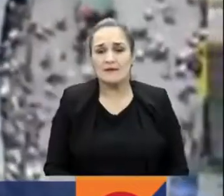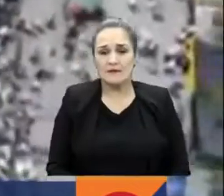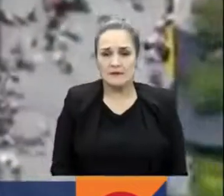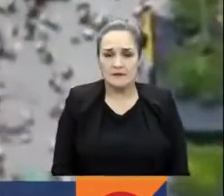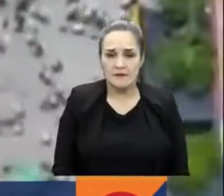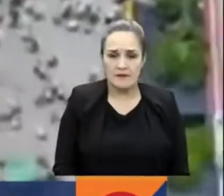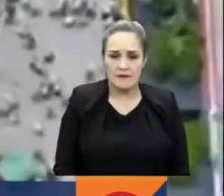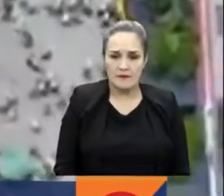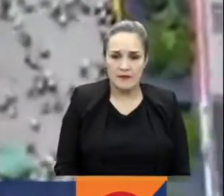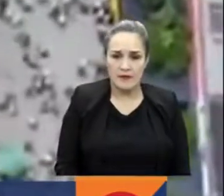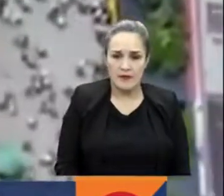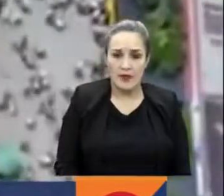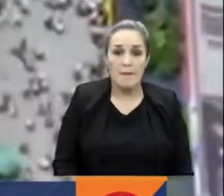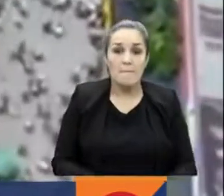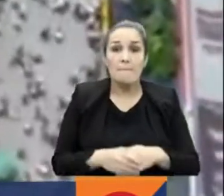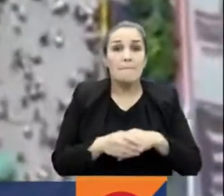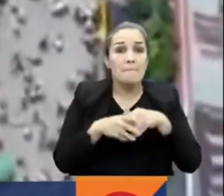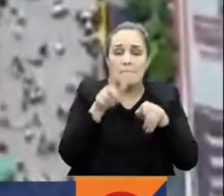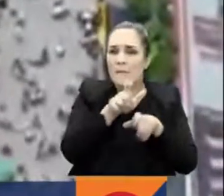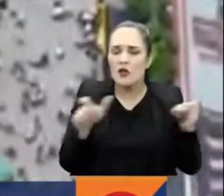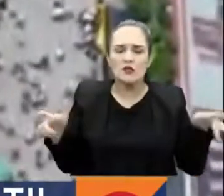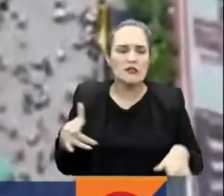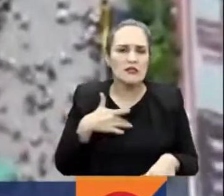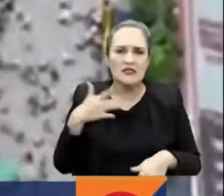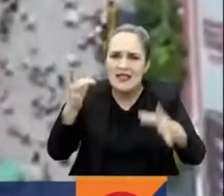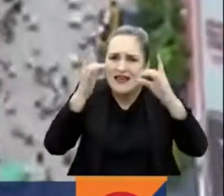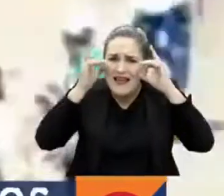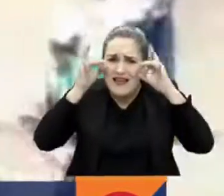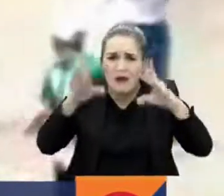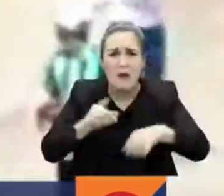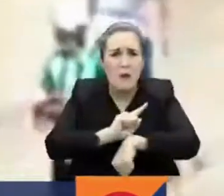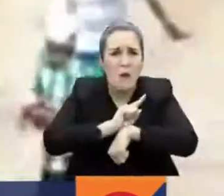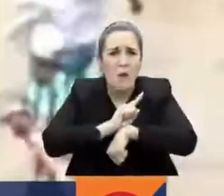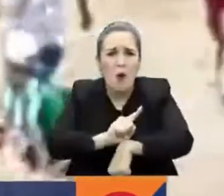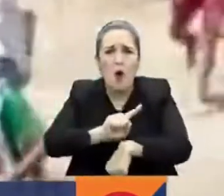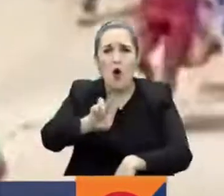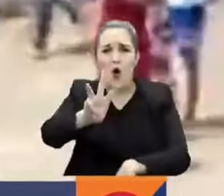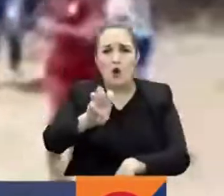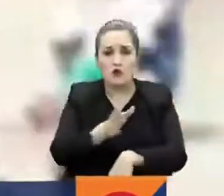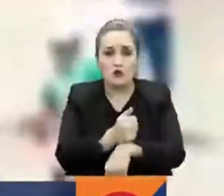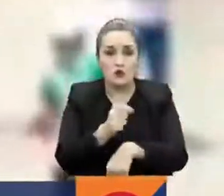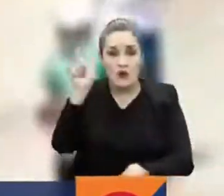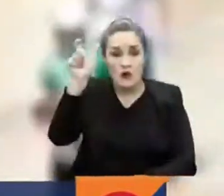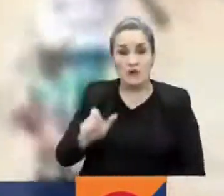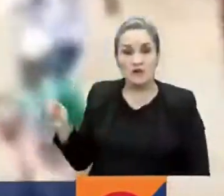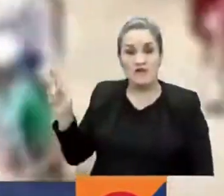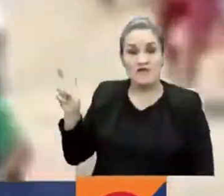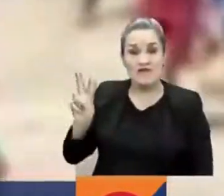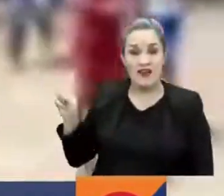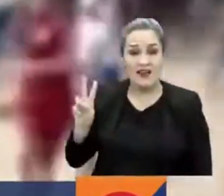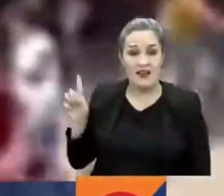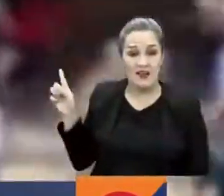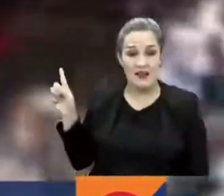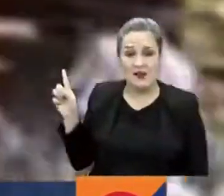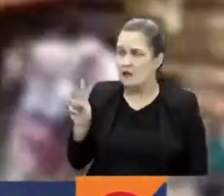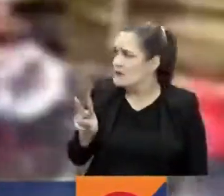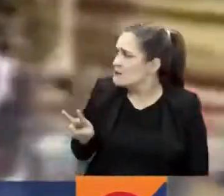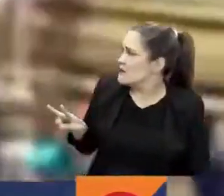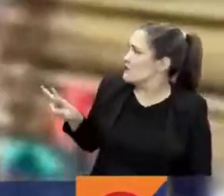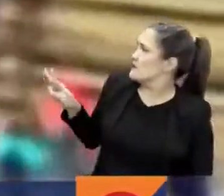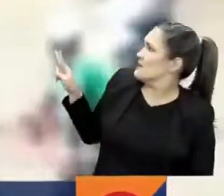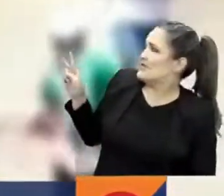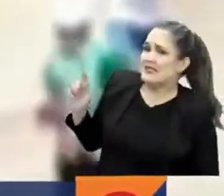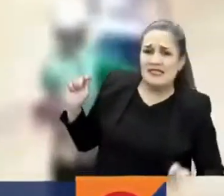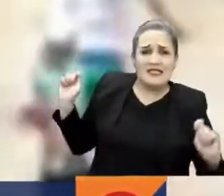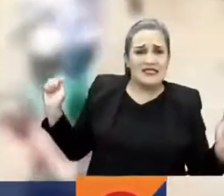Para los asistentes fueron los 8 segundos más dramáticos. Este hombre de camisa verde que alcanzó a ver lo que sucedía se salvó